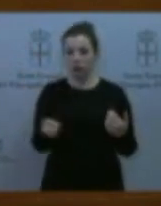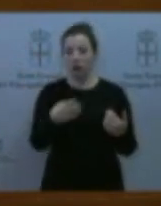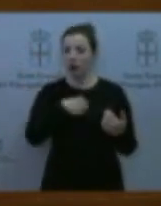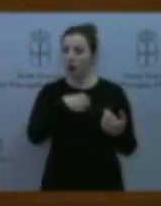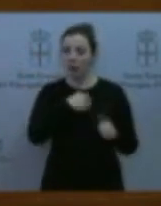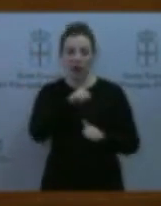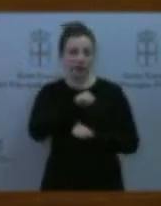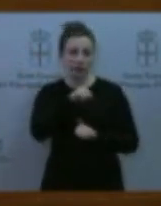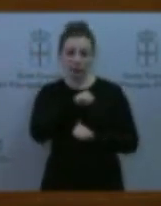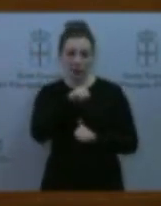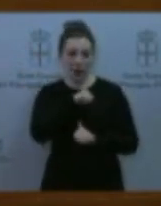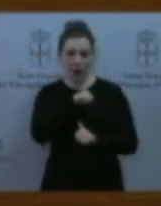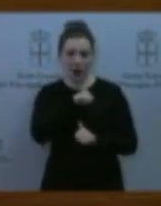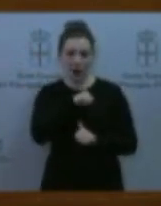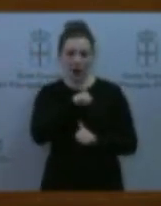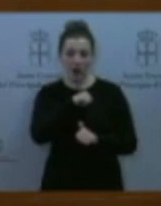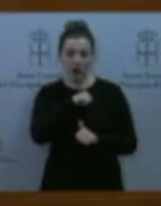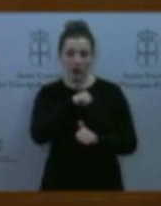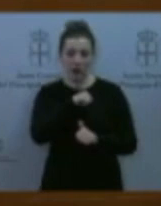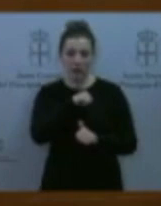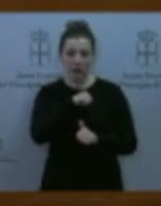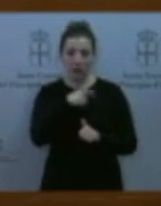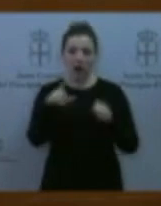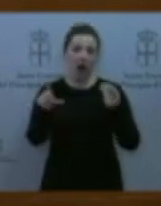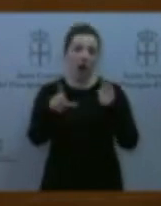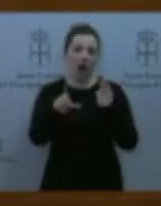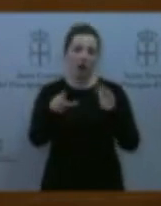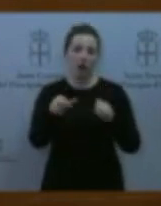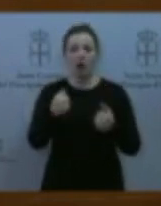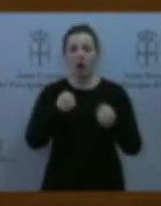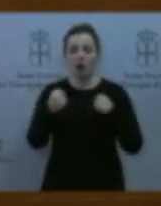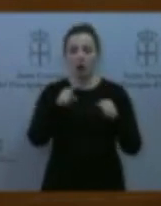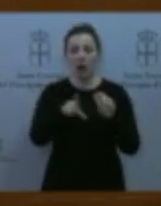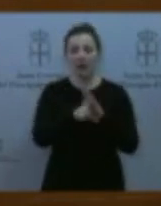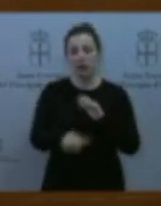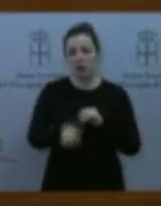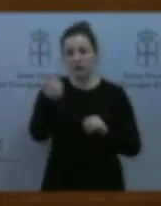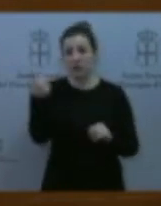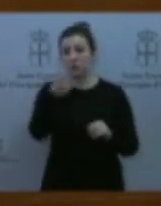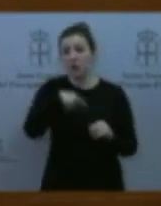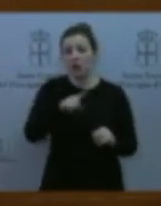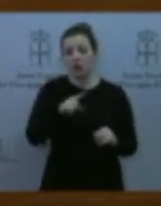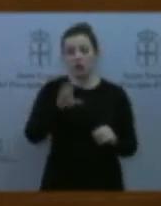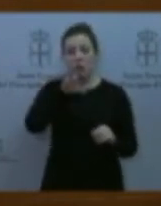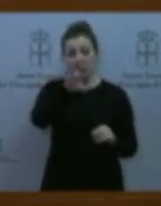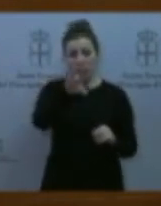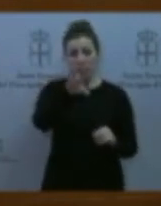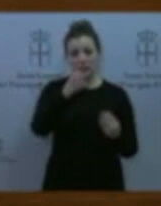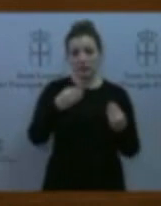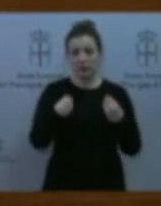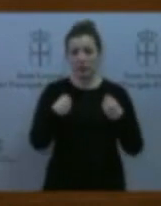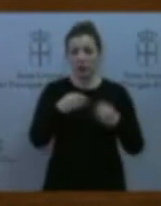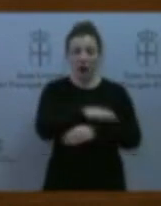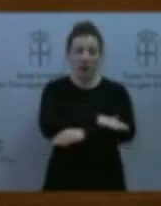más legislaturas. Vivimos en un país en el que el Estado no ha hecho sus deberes elementales de democracia, de verdad, de